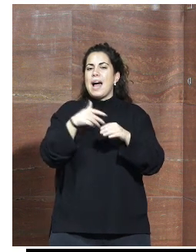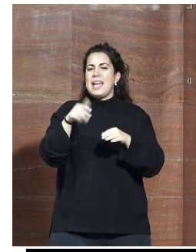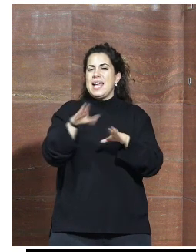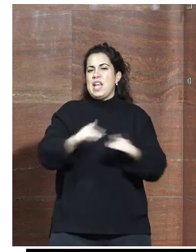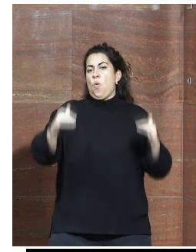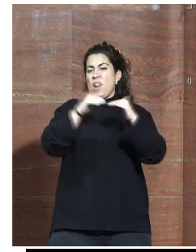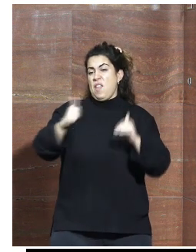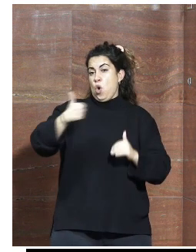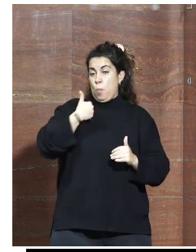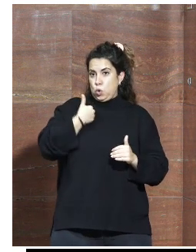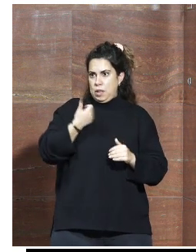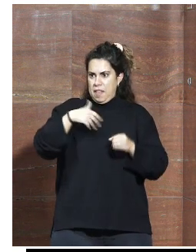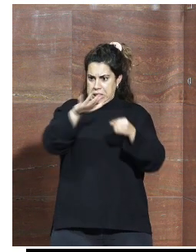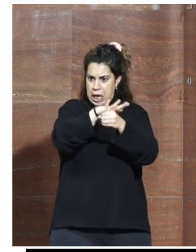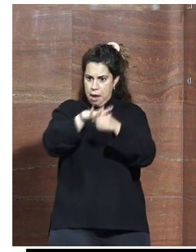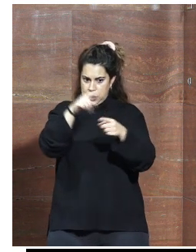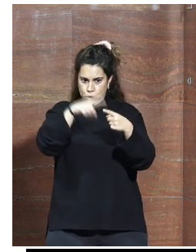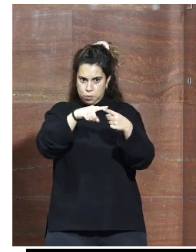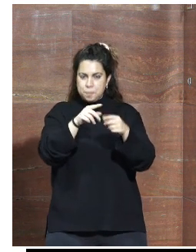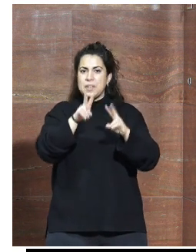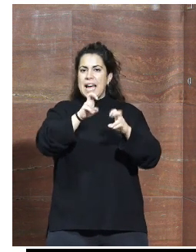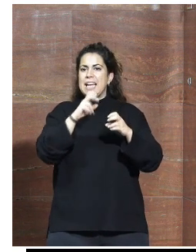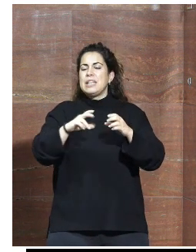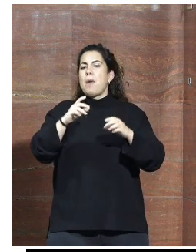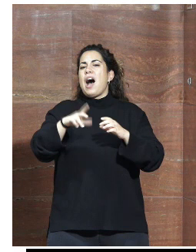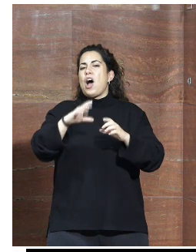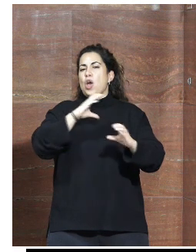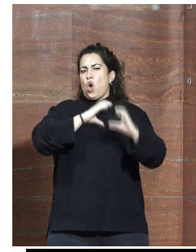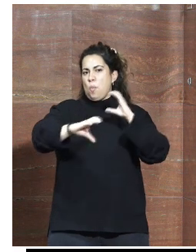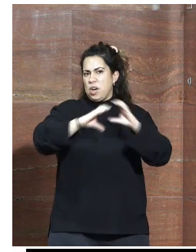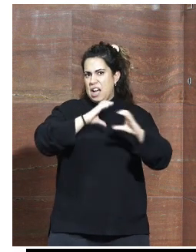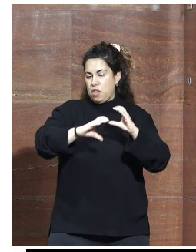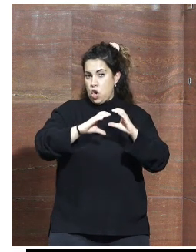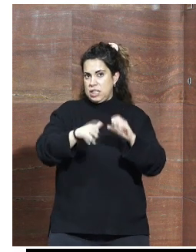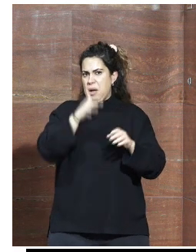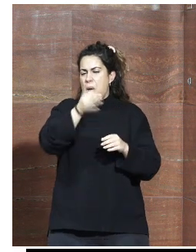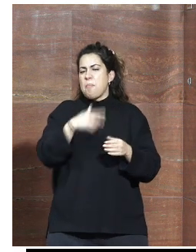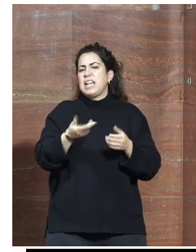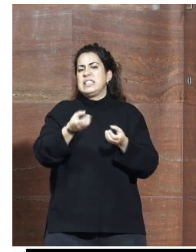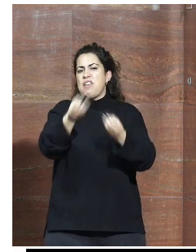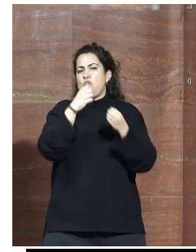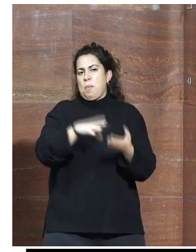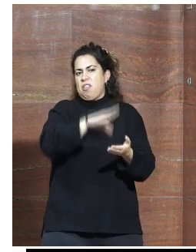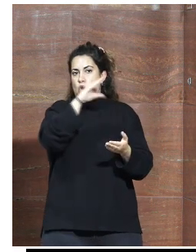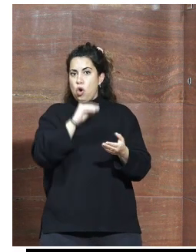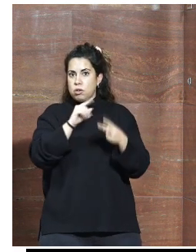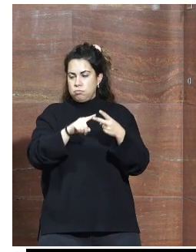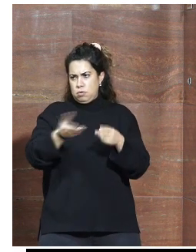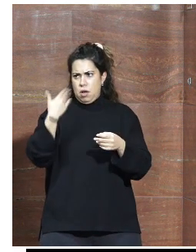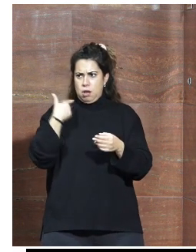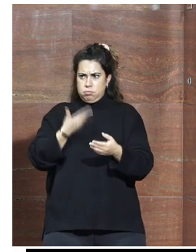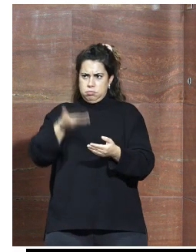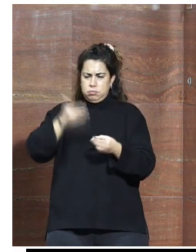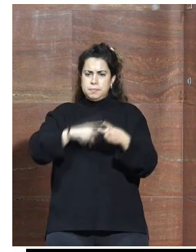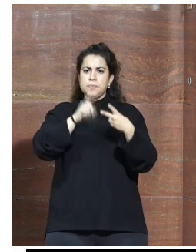Menciona varios ámbitos, uno el de telecomunicaciones y sociedad de la información, que hemos podido ver antes su importancia, espacios